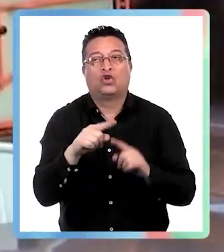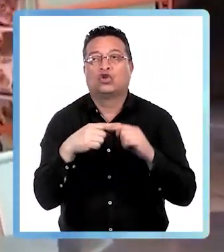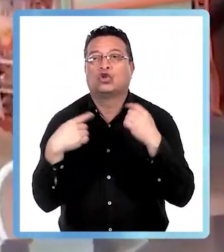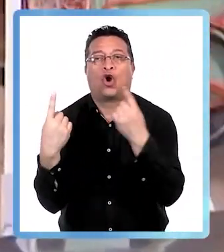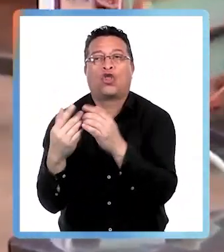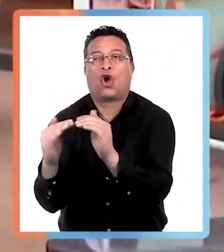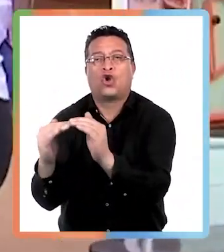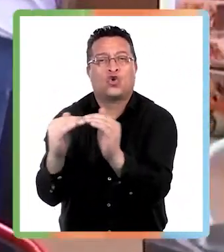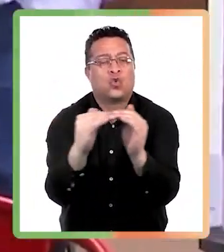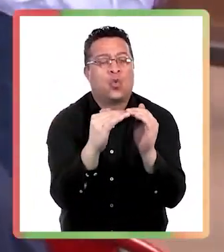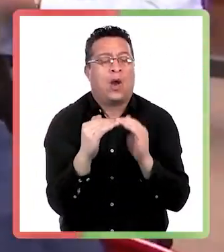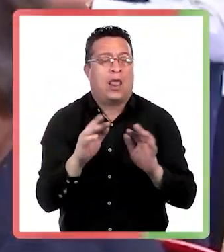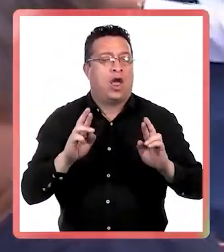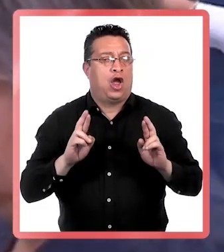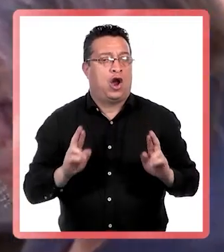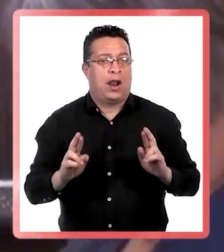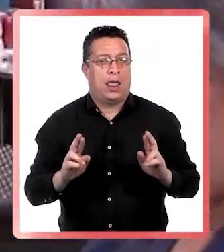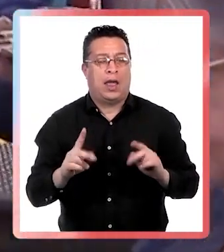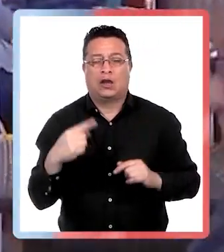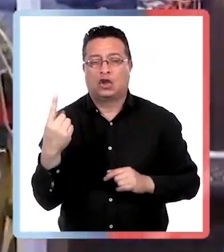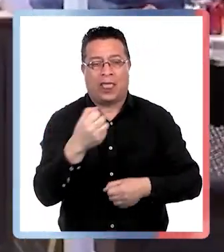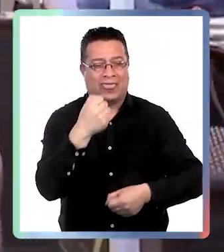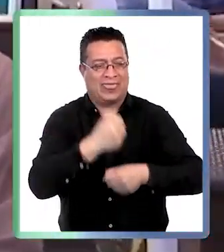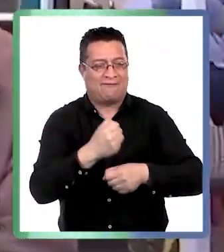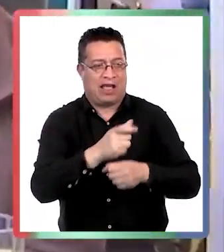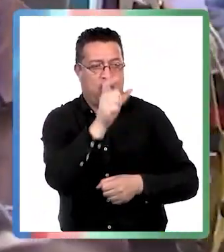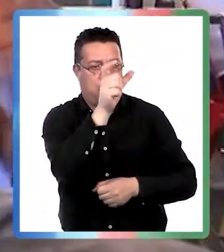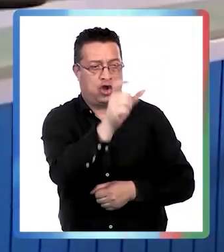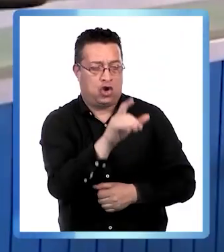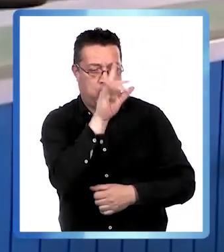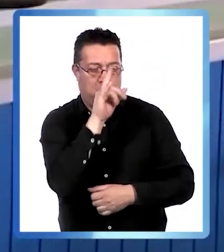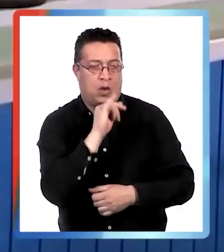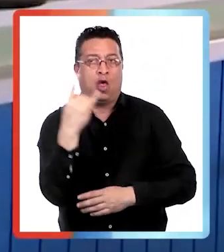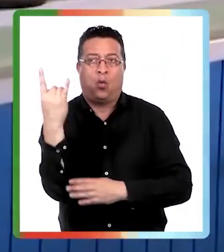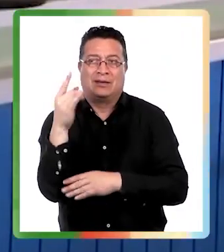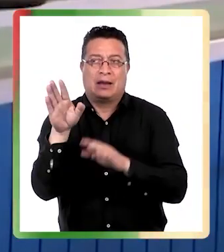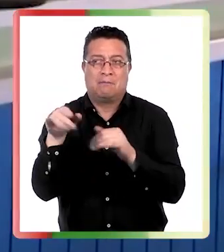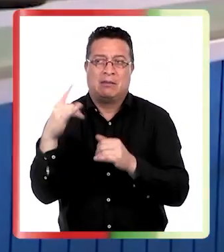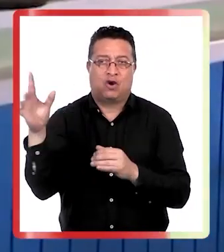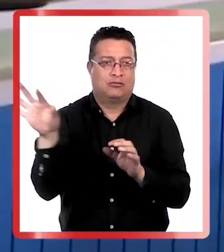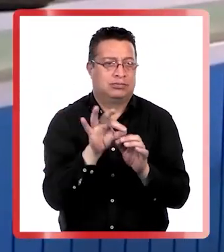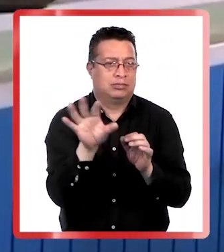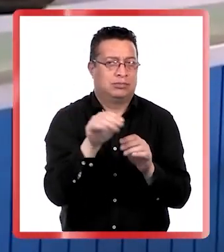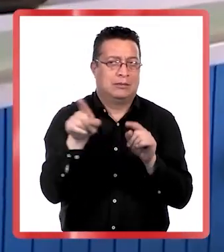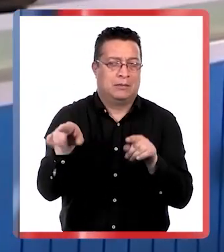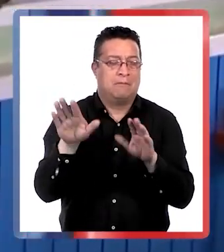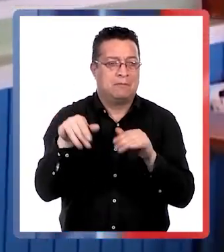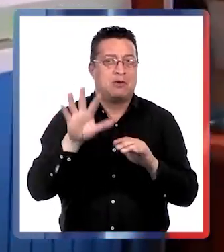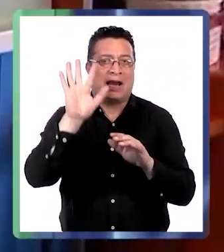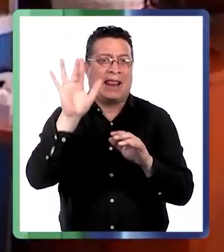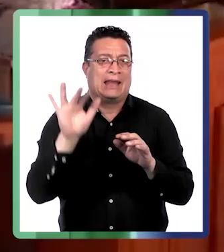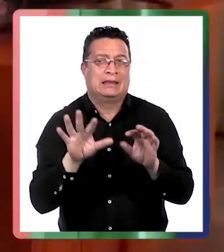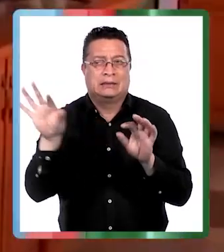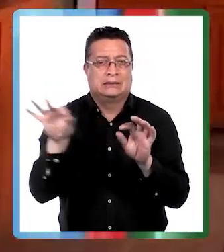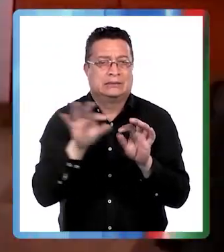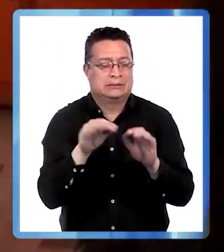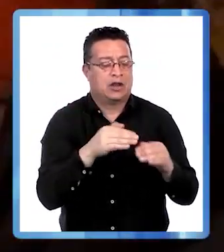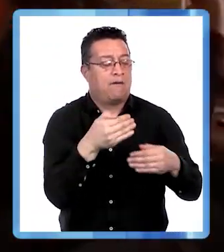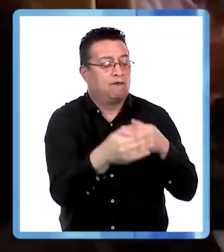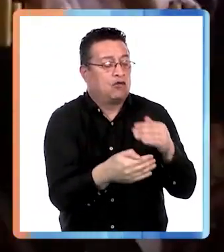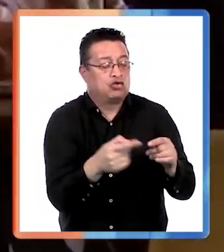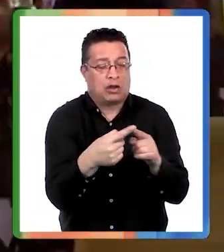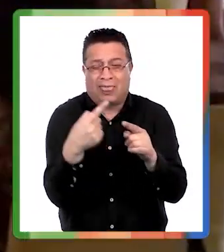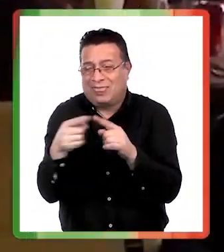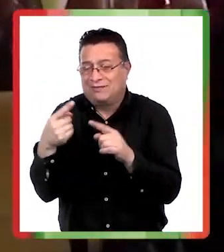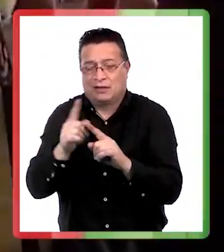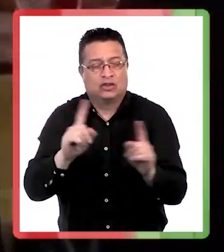homogéneo, ¿no? Que ojalá todos fueran iguales. El mismo tipo de trabajador, de la misma universidad, con las mismas características, porque